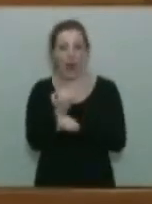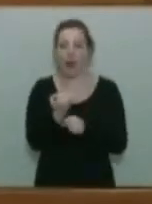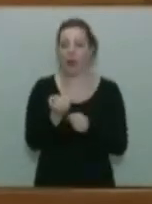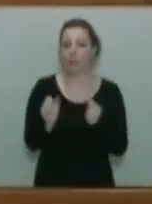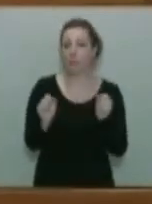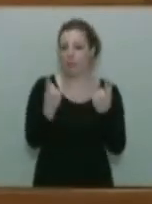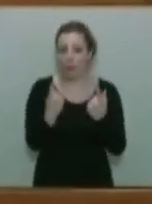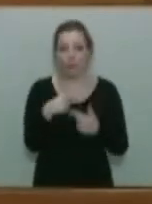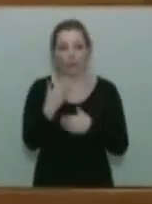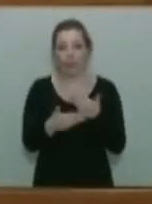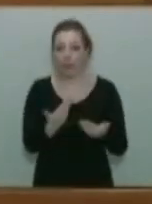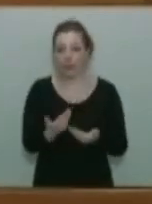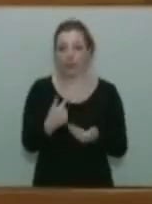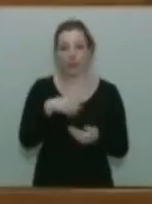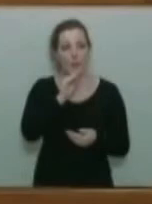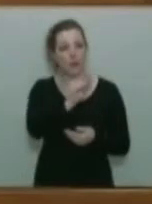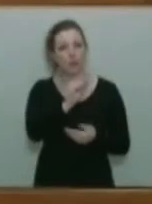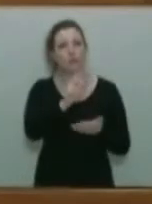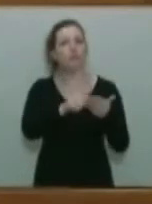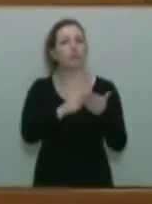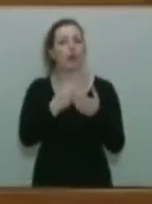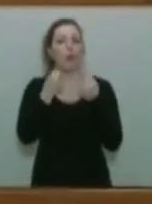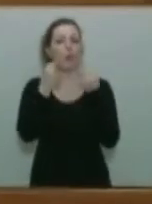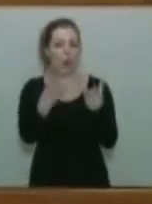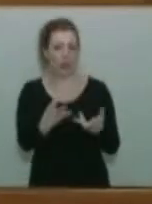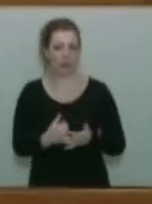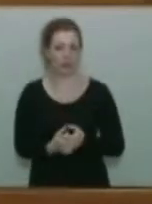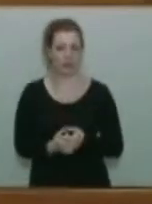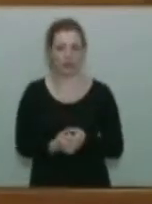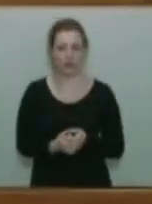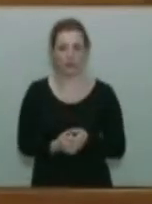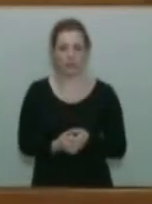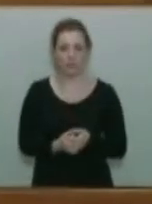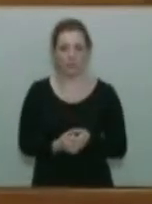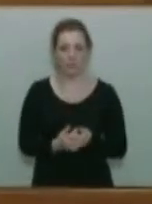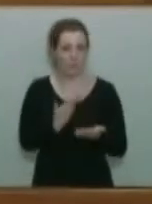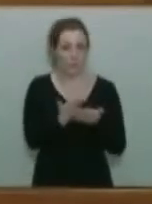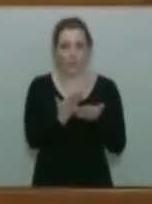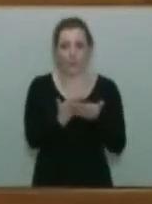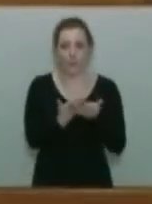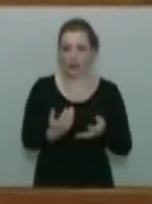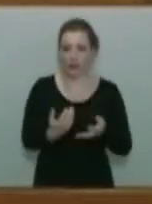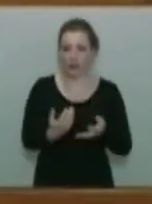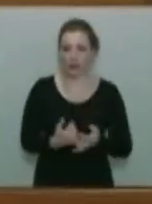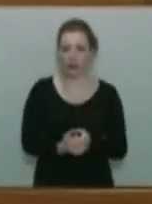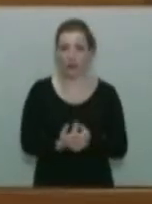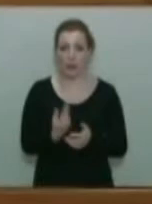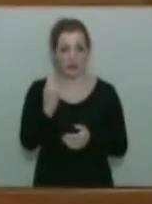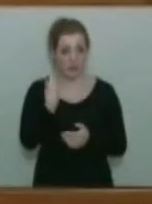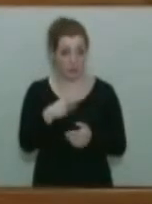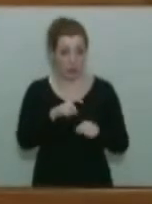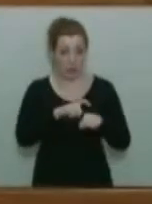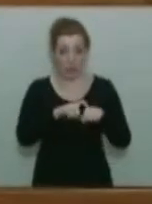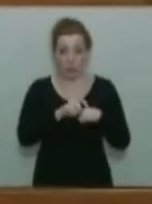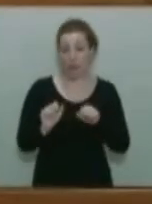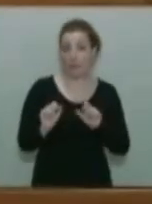le hacía una pregunta: ¿cuántas contrataciones hay? ¿O cuántas peticiones hay de este tipo de primera